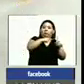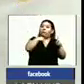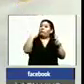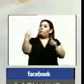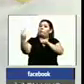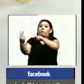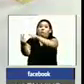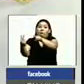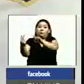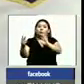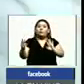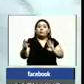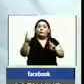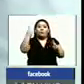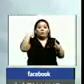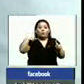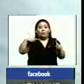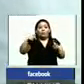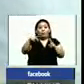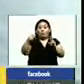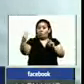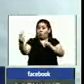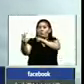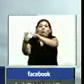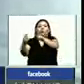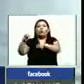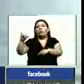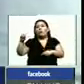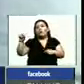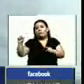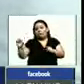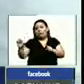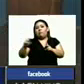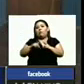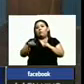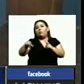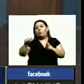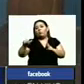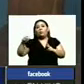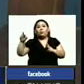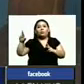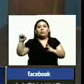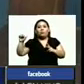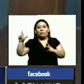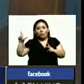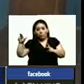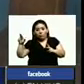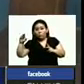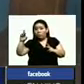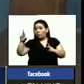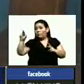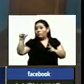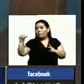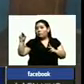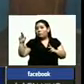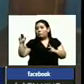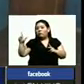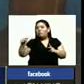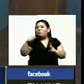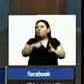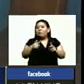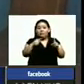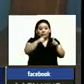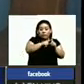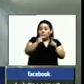El señor José Raúl Pérez Y José Roberto López López Este Este